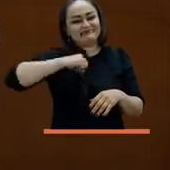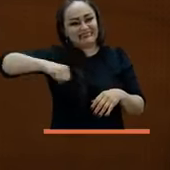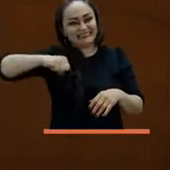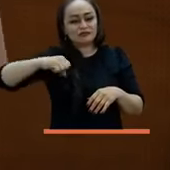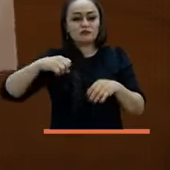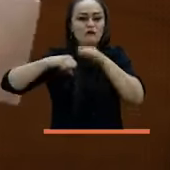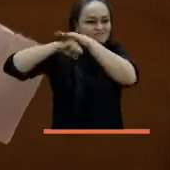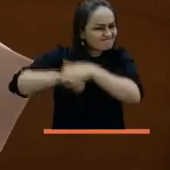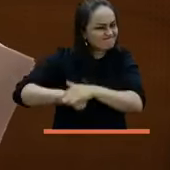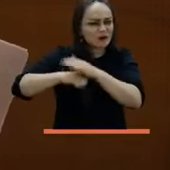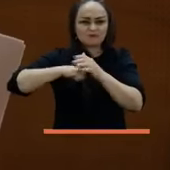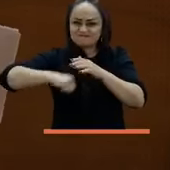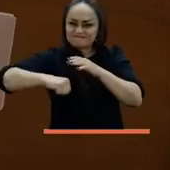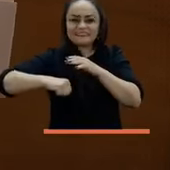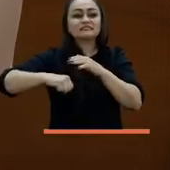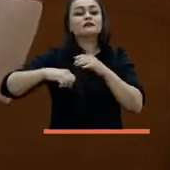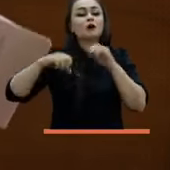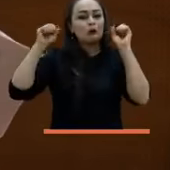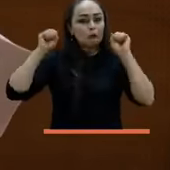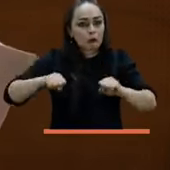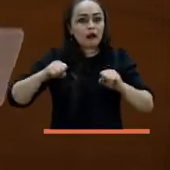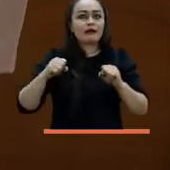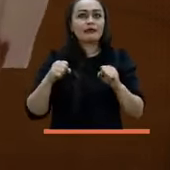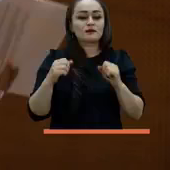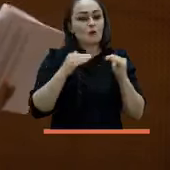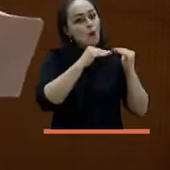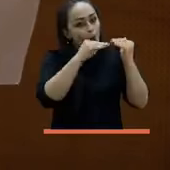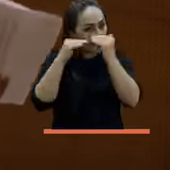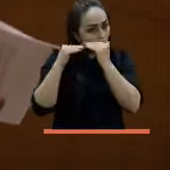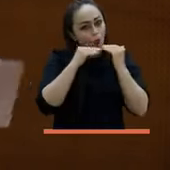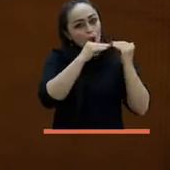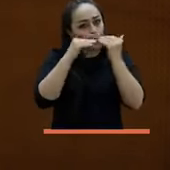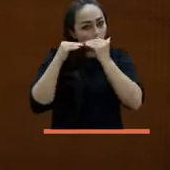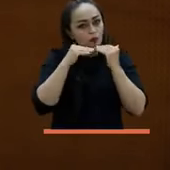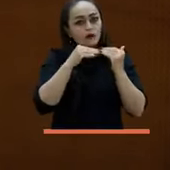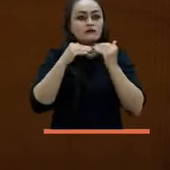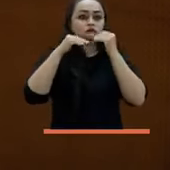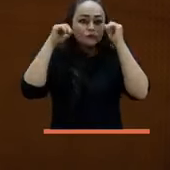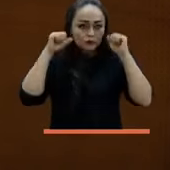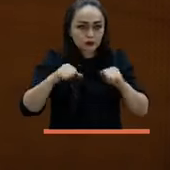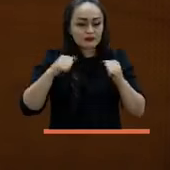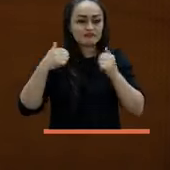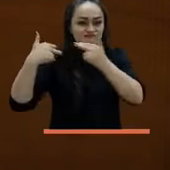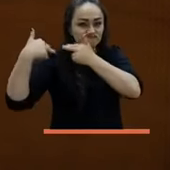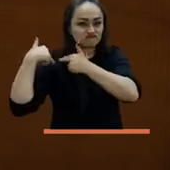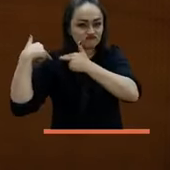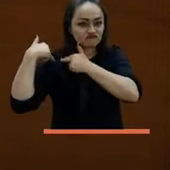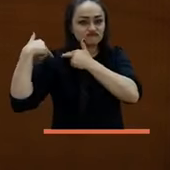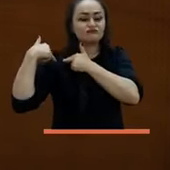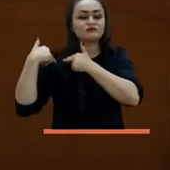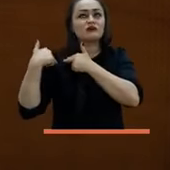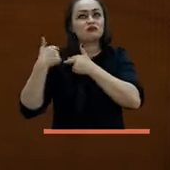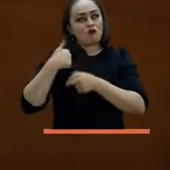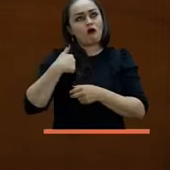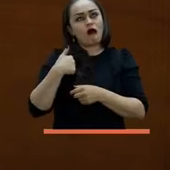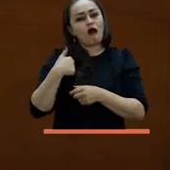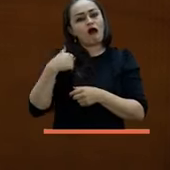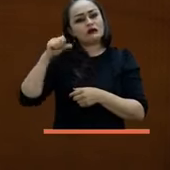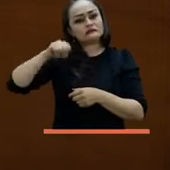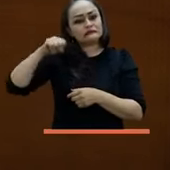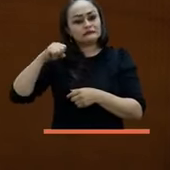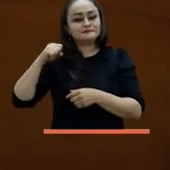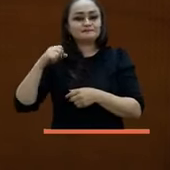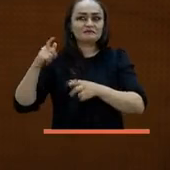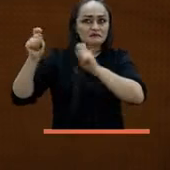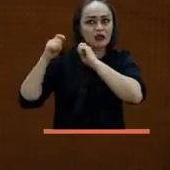lógica también de que en laxe en una proporción igualitaria pues estemos en el marco de nuestras responsabilidades y deberes y nosotros